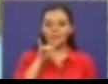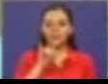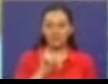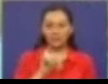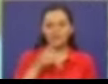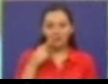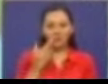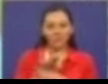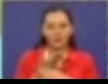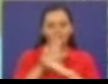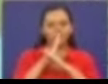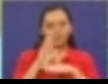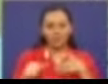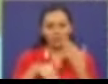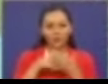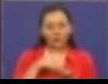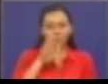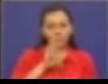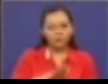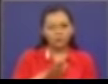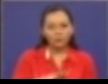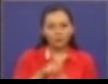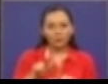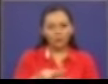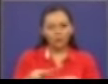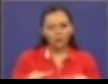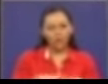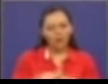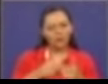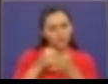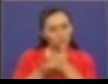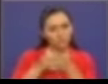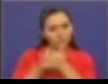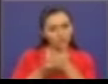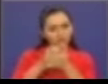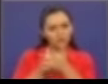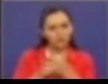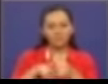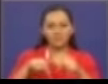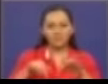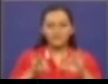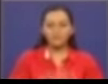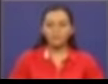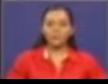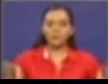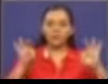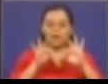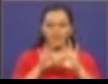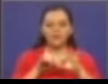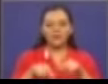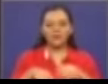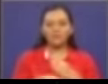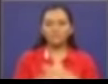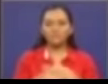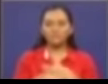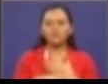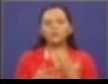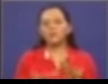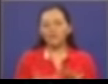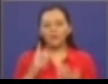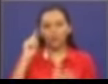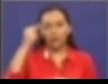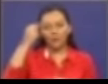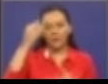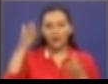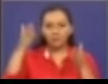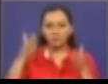terruño. Esta es una gran zona que es considerada de gran importancia, donde funcionó la capital de la gobernación